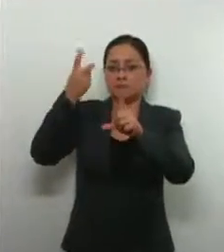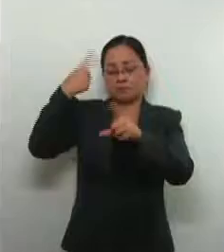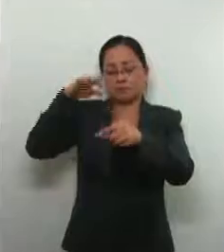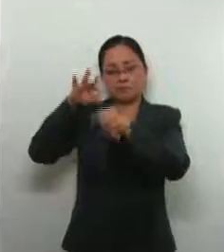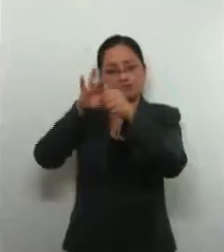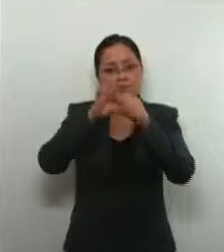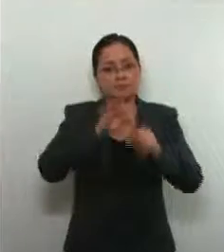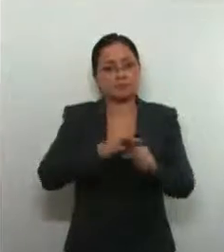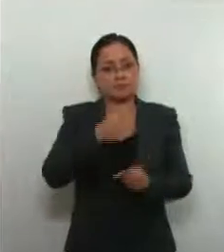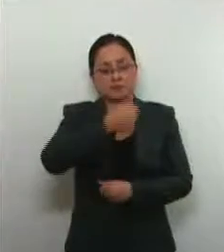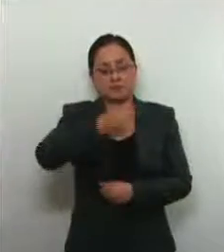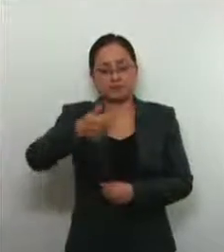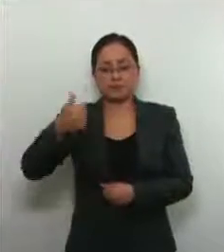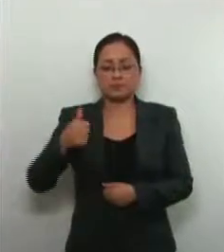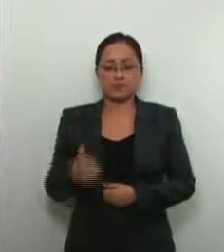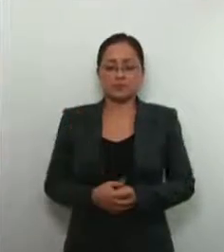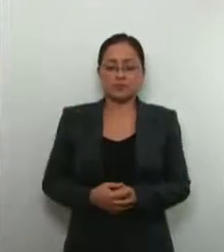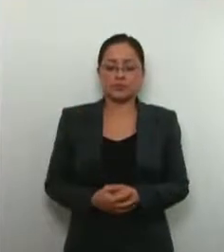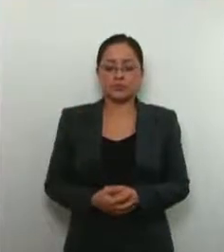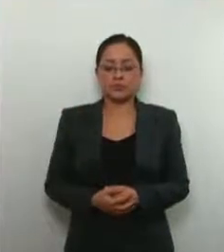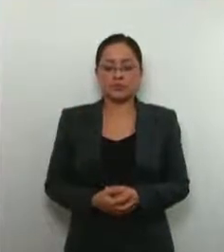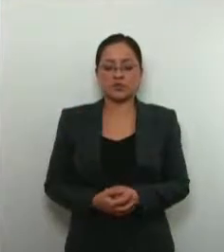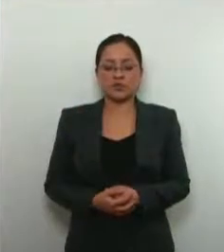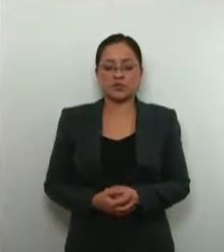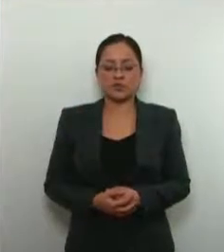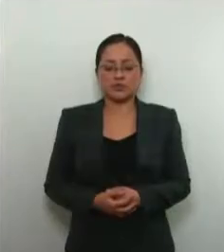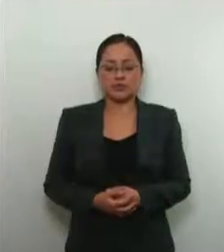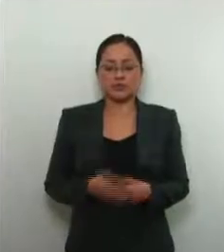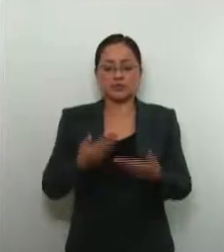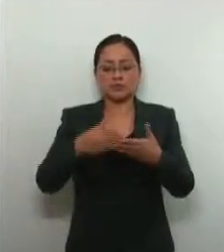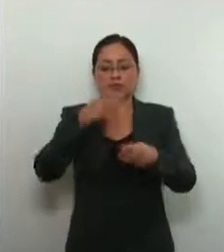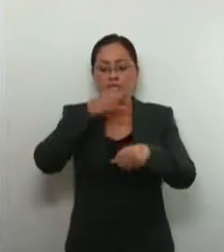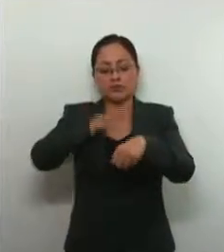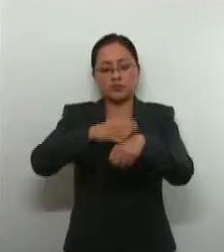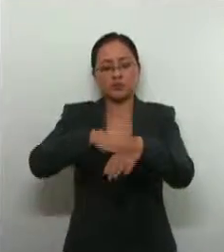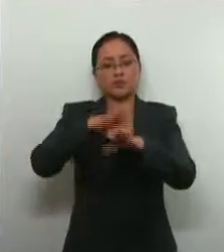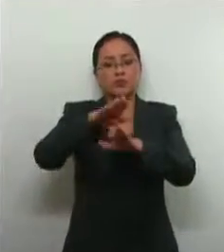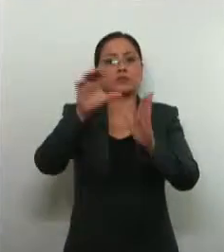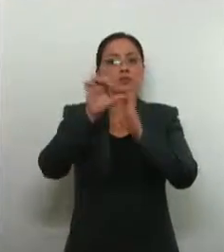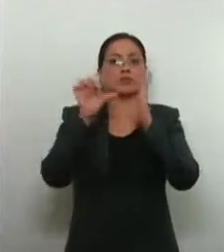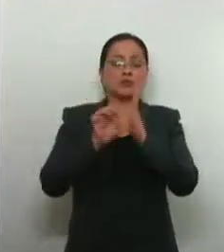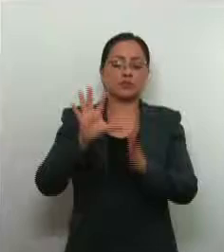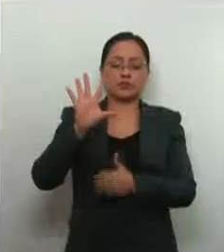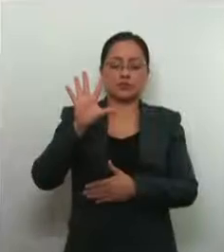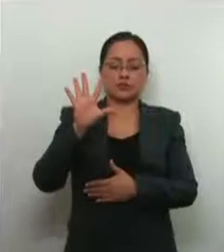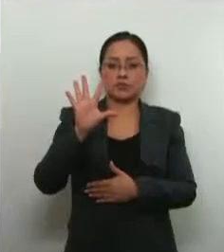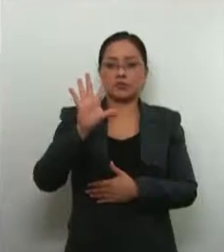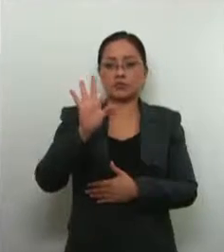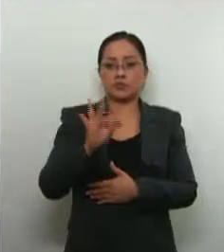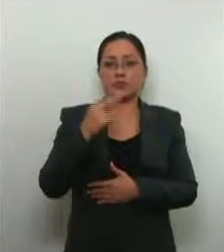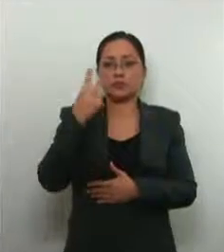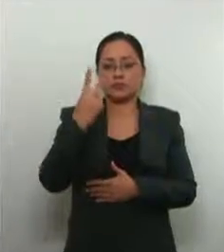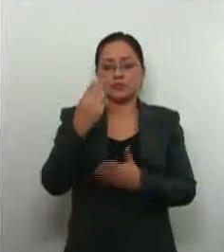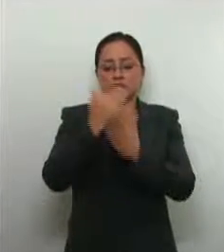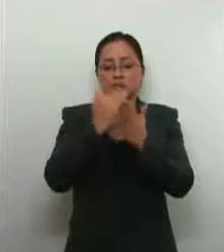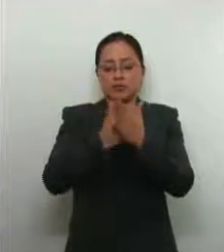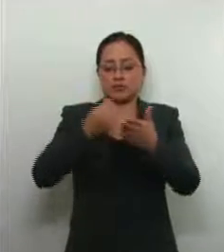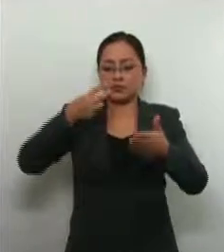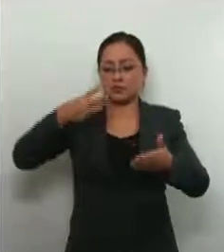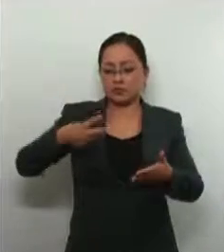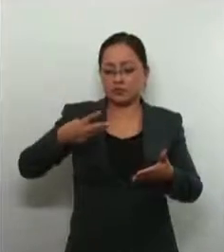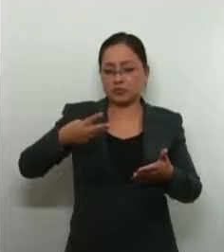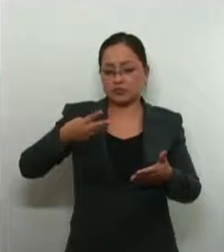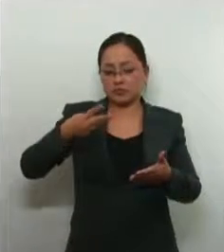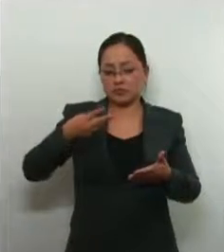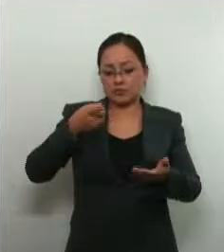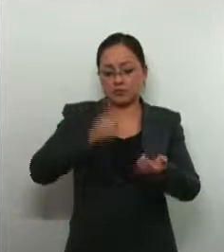para recoger la votación. Háganse los avisos a los que se refiere el artículo 42, numeral